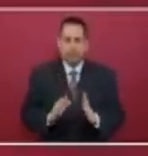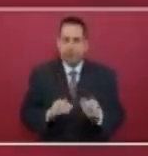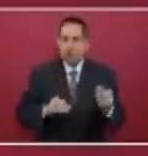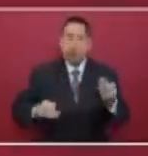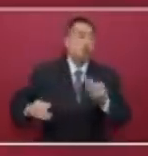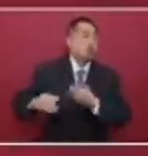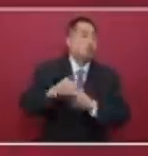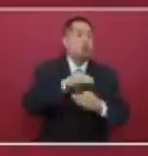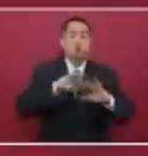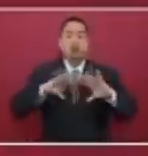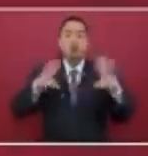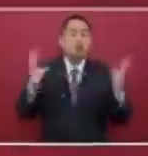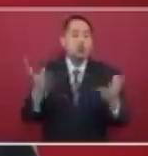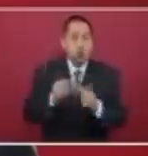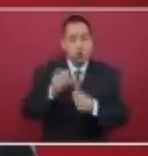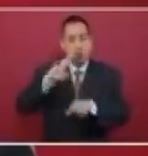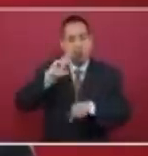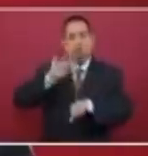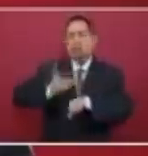responsables